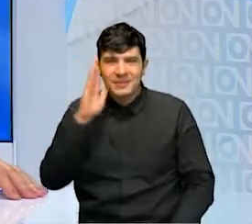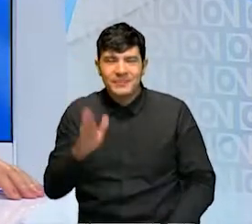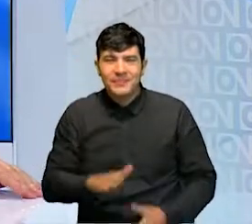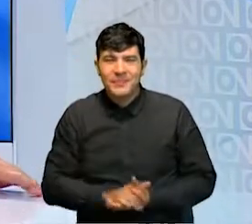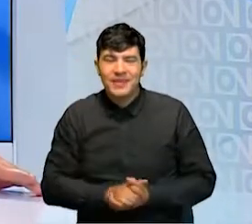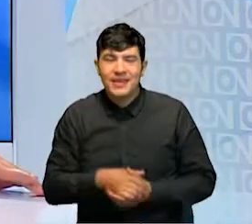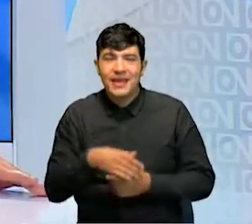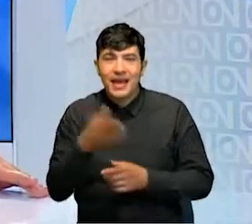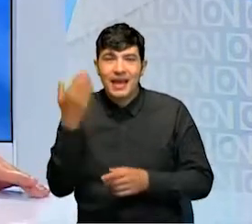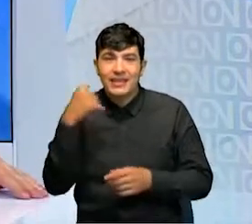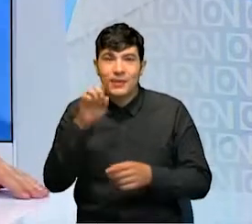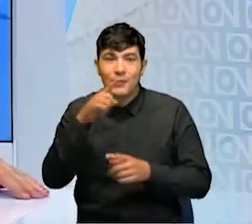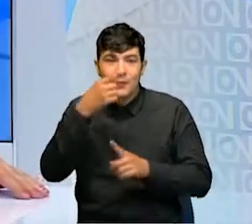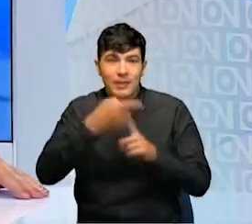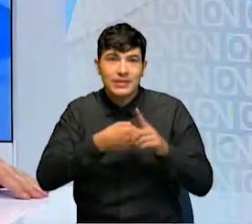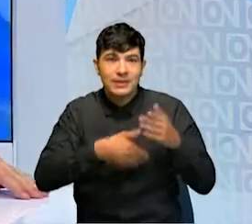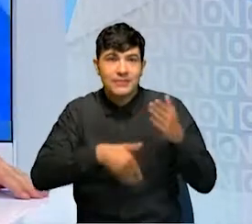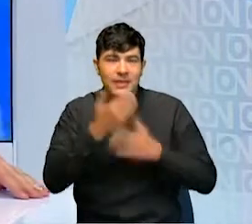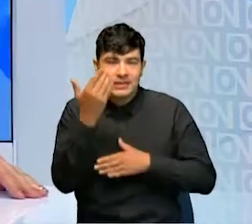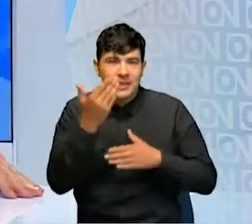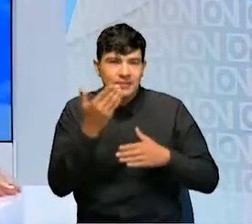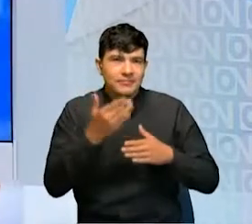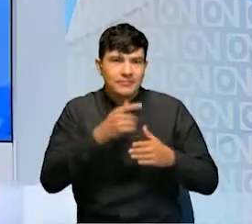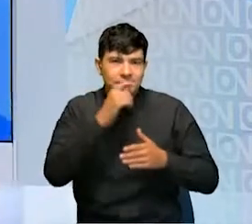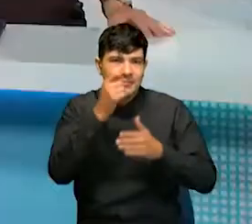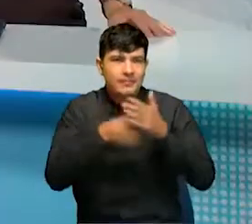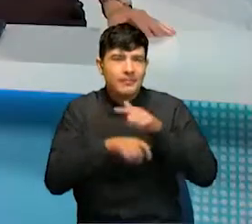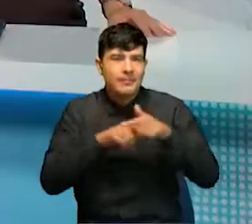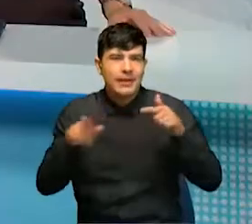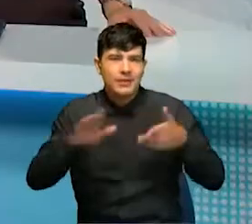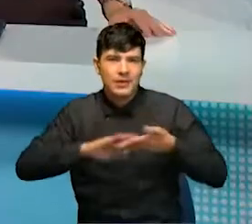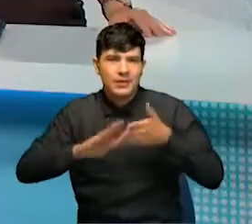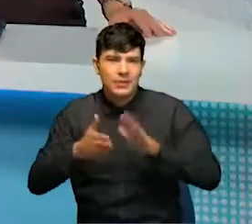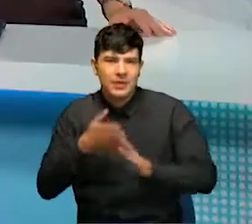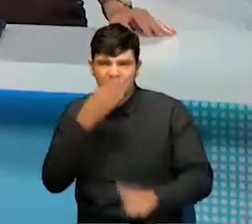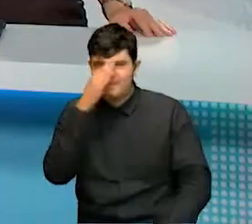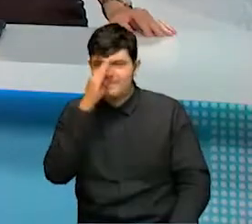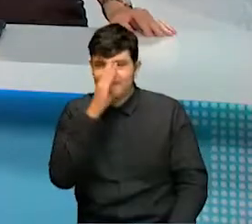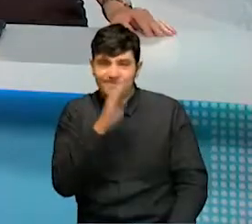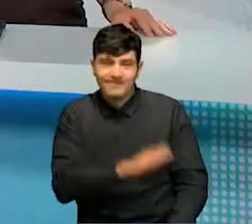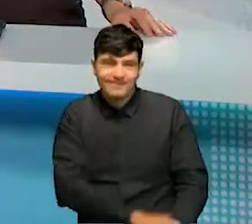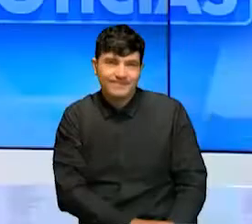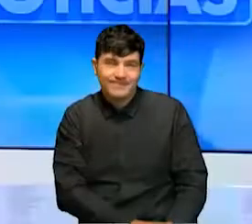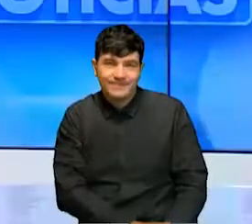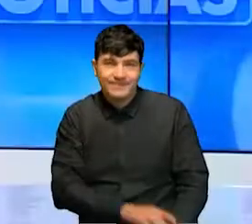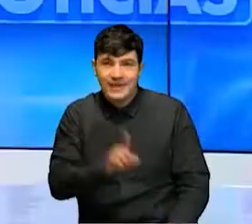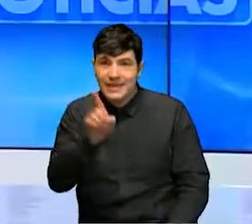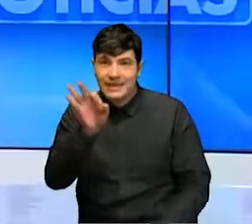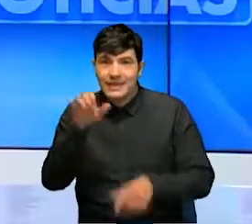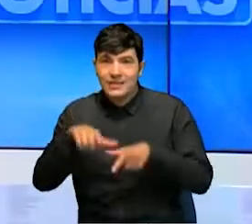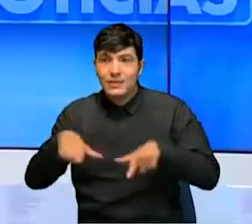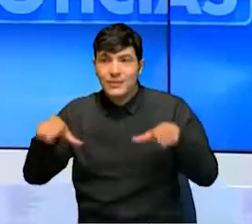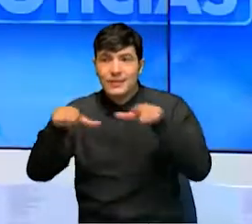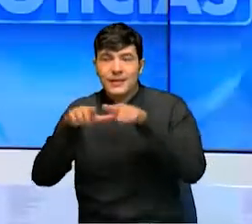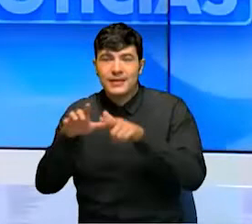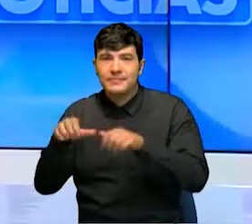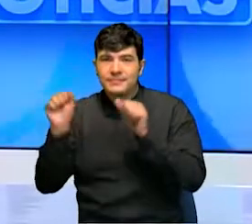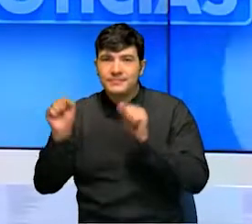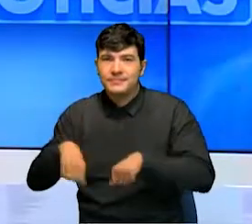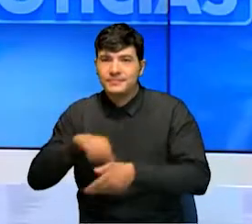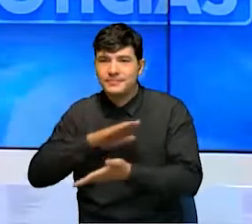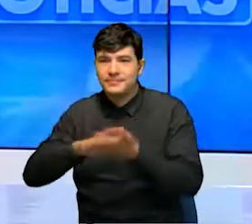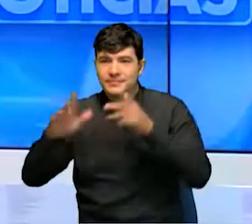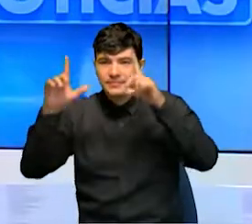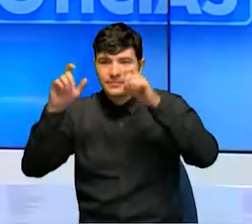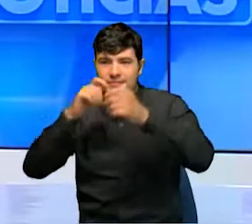sanciones y la comunidad sigue dudando con respecto a las infracciones salen son 13 puntos autorizados y han surgido dudas por las